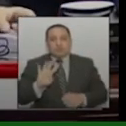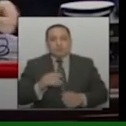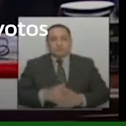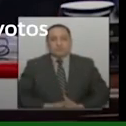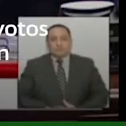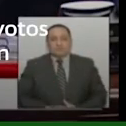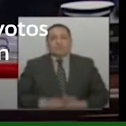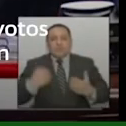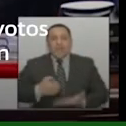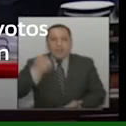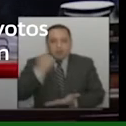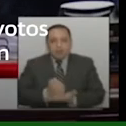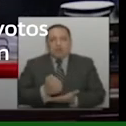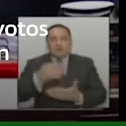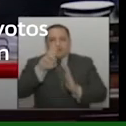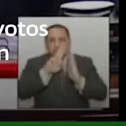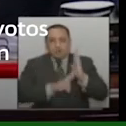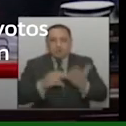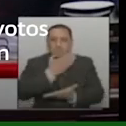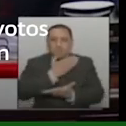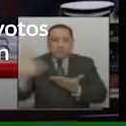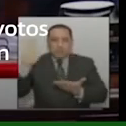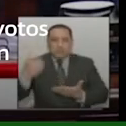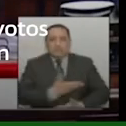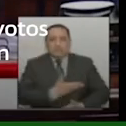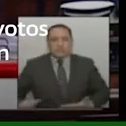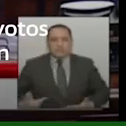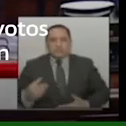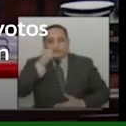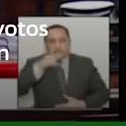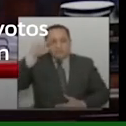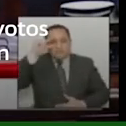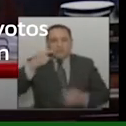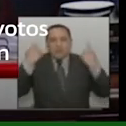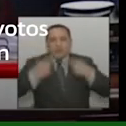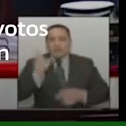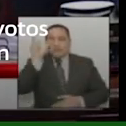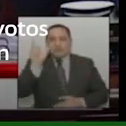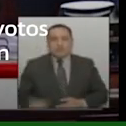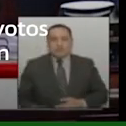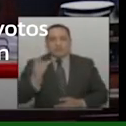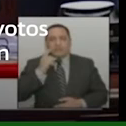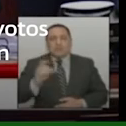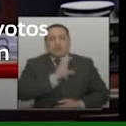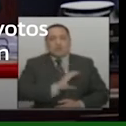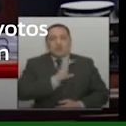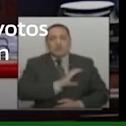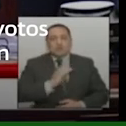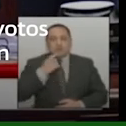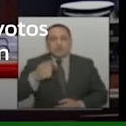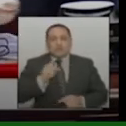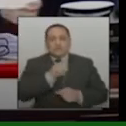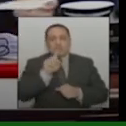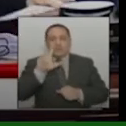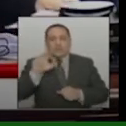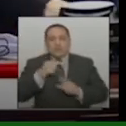descrédito a la clase política tiene una base muy fundada durante la década de los 90 y que no ha podido